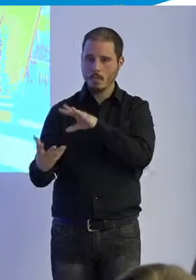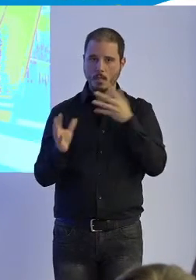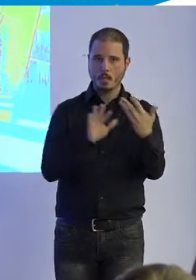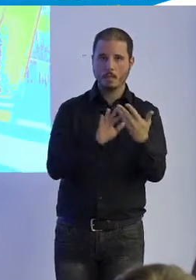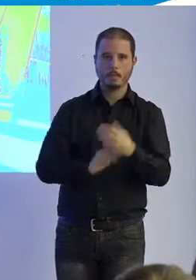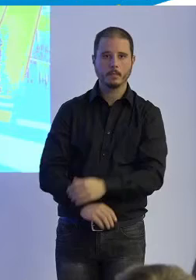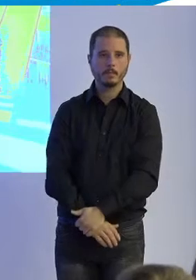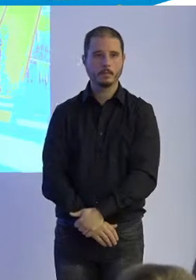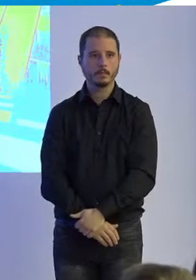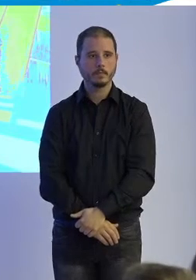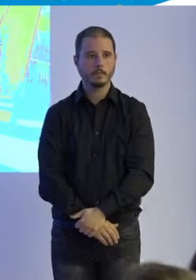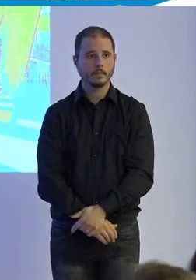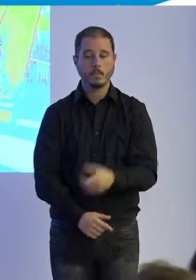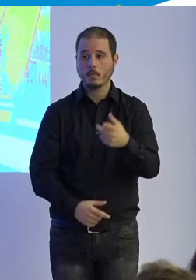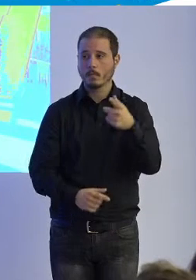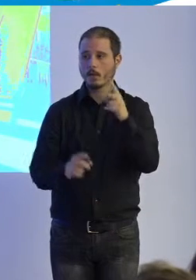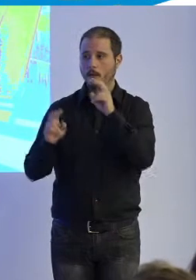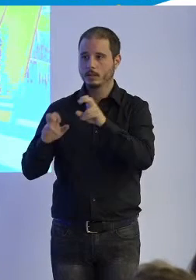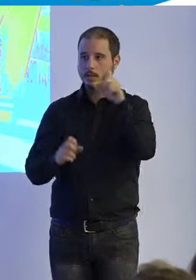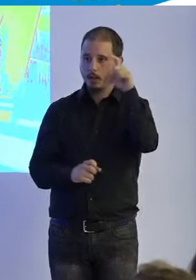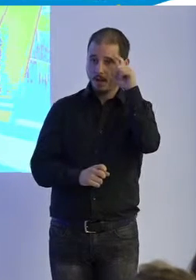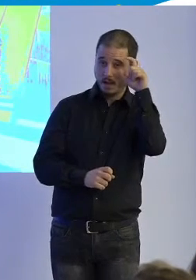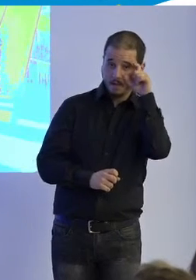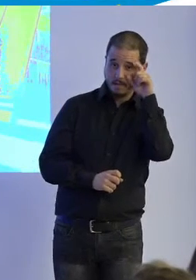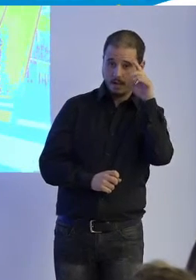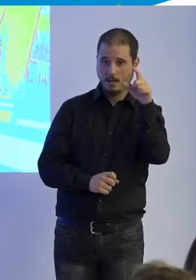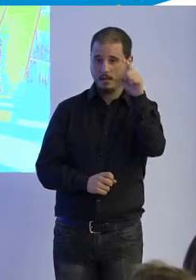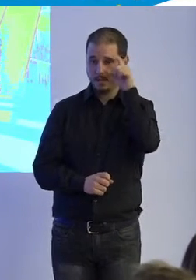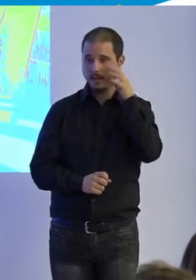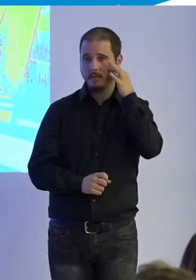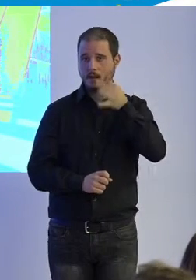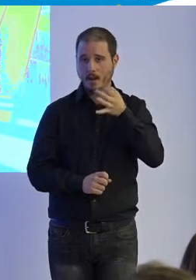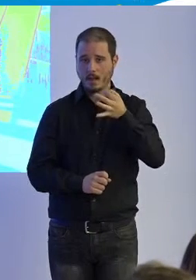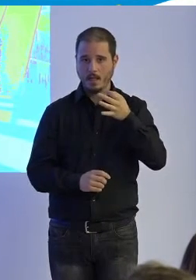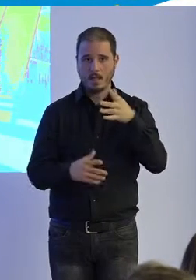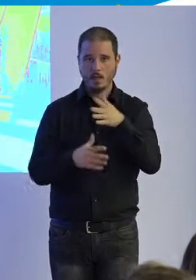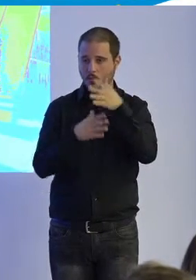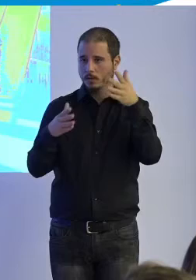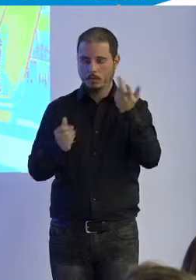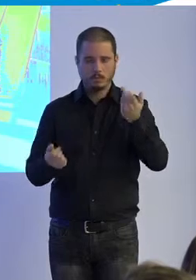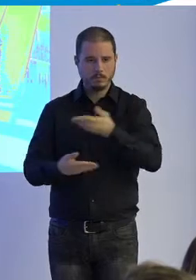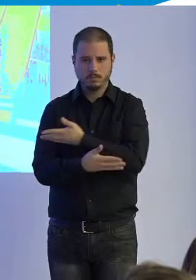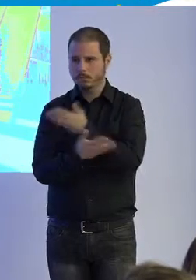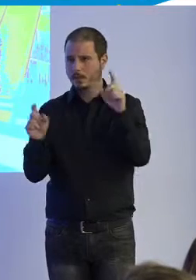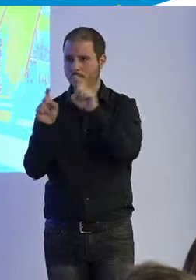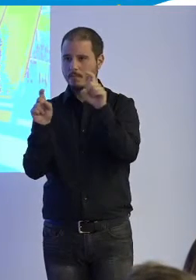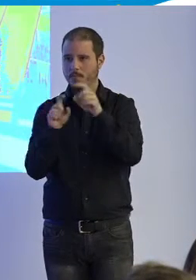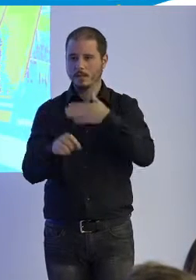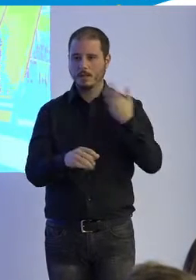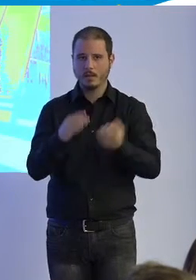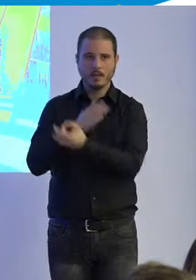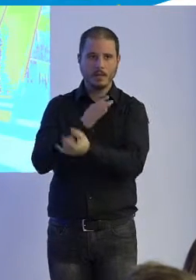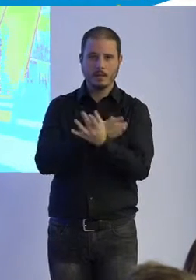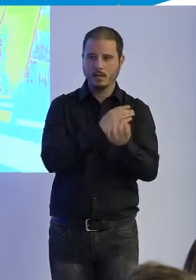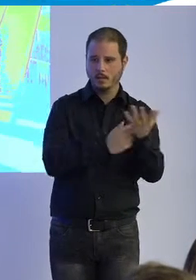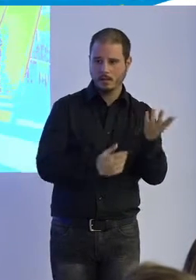Gafas. El tema de gafas y gafas realidad aumentada está explotando. Todo el mundo quiere sacar las suyas. Noticia de esta mañana también que Google quiere